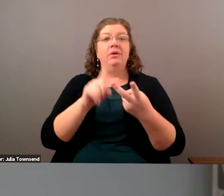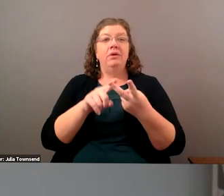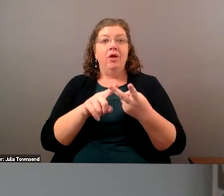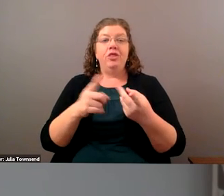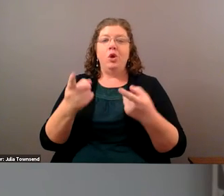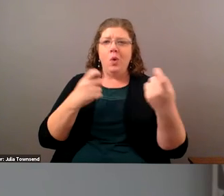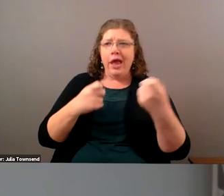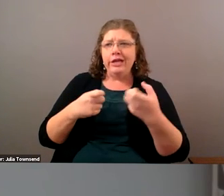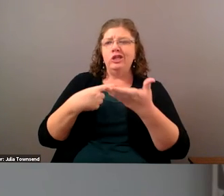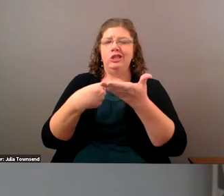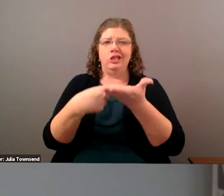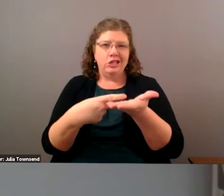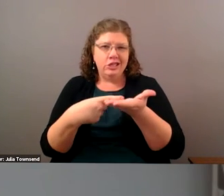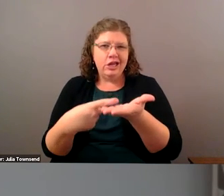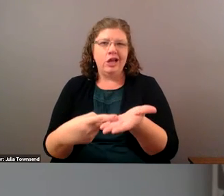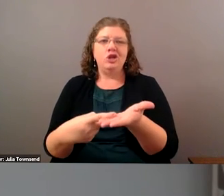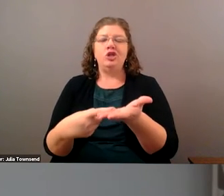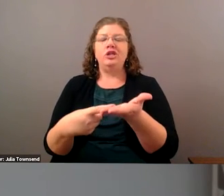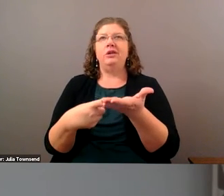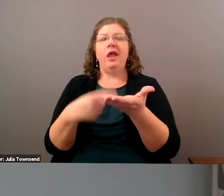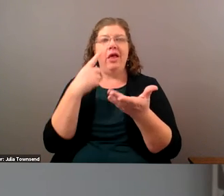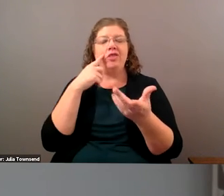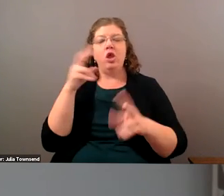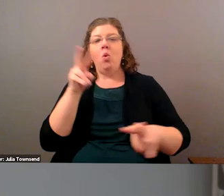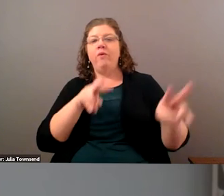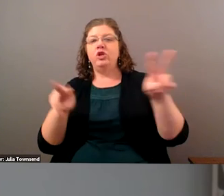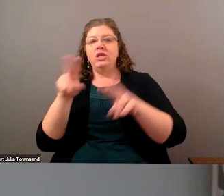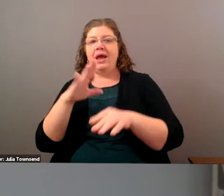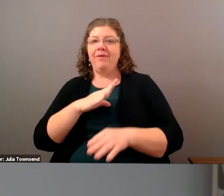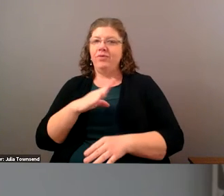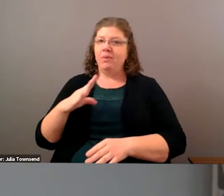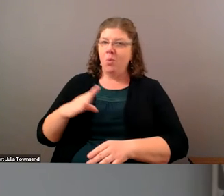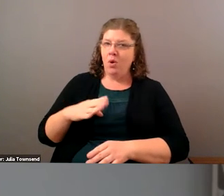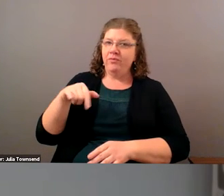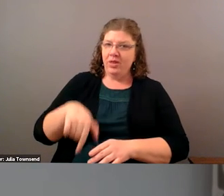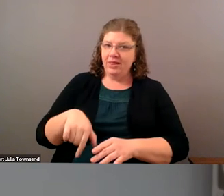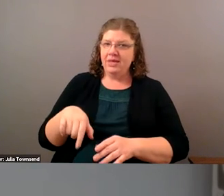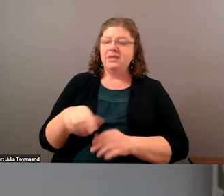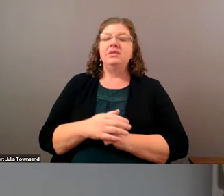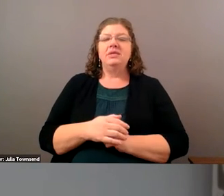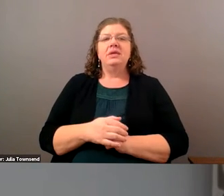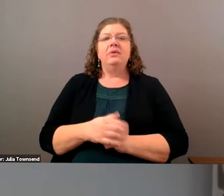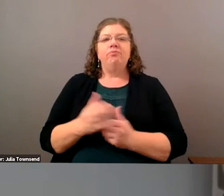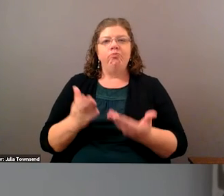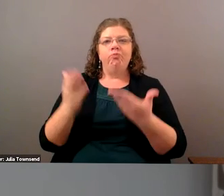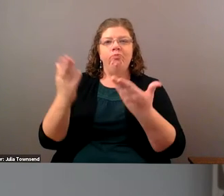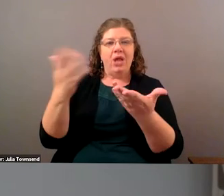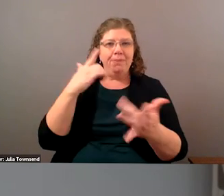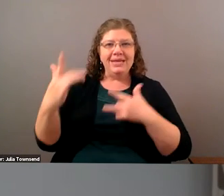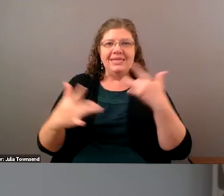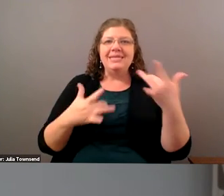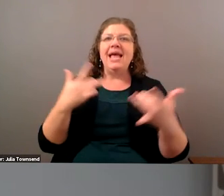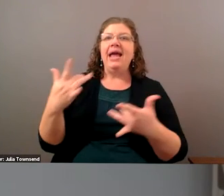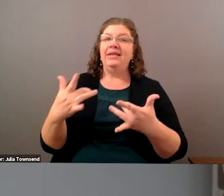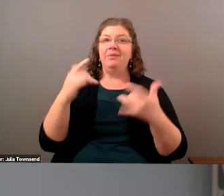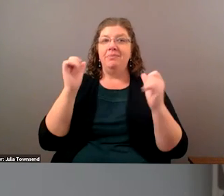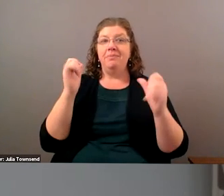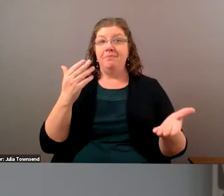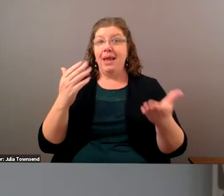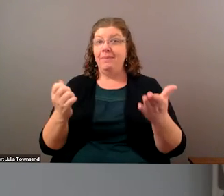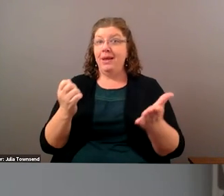la supervisión del Consejo respecto a este asunto. Así que estoy muy emocionada de que lo vamos a aprobar. Así que, miembros del Consejo,